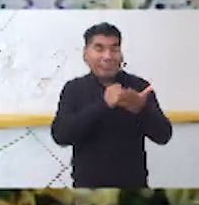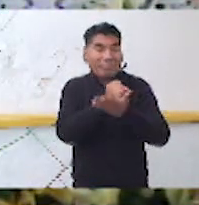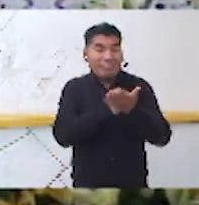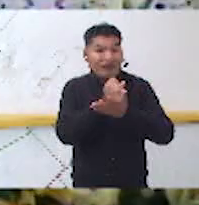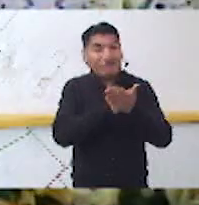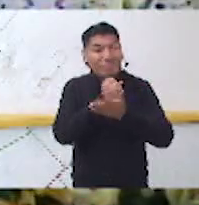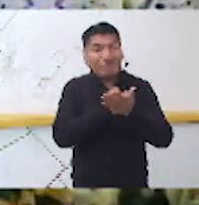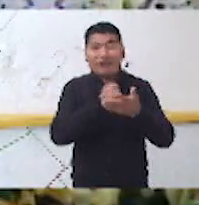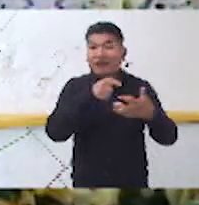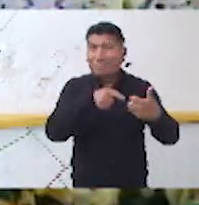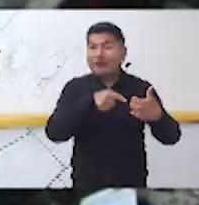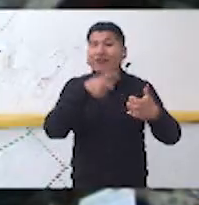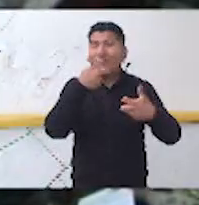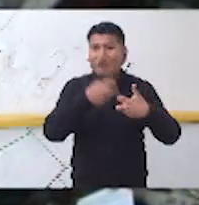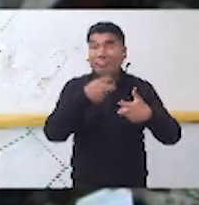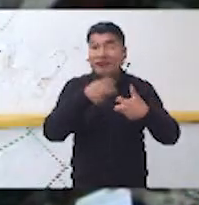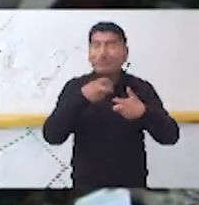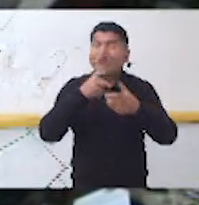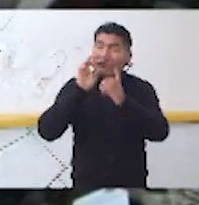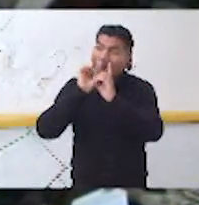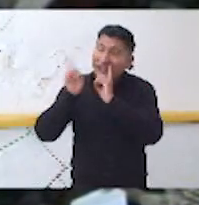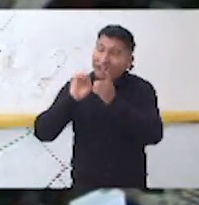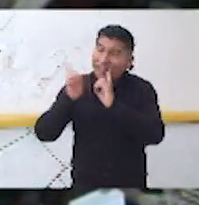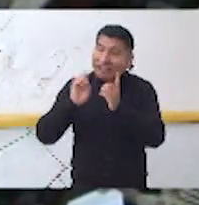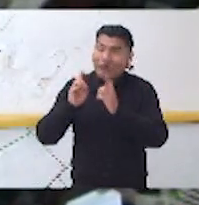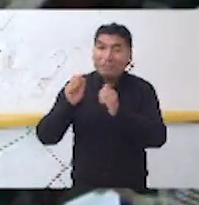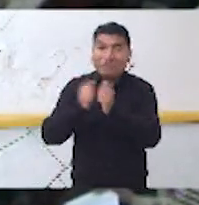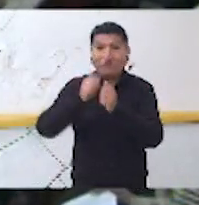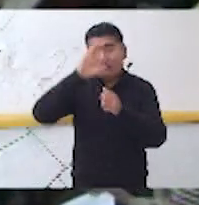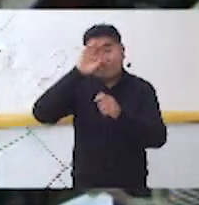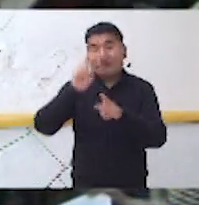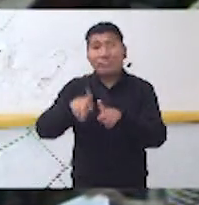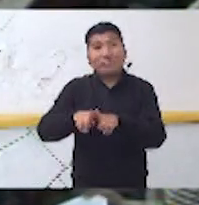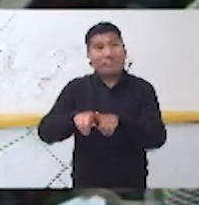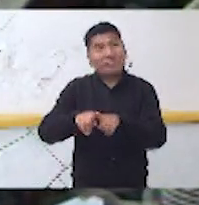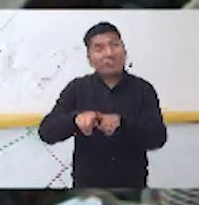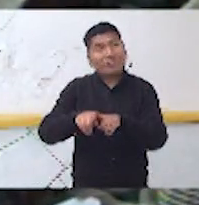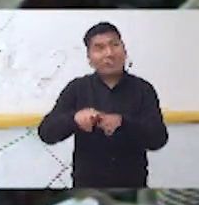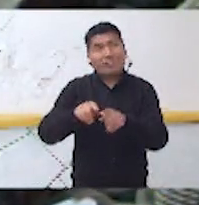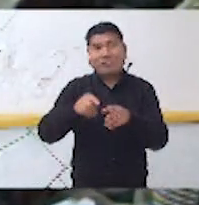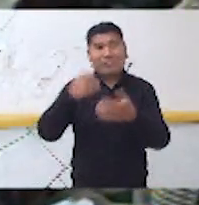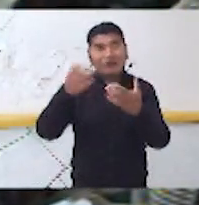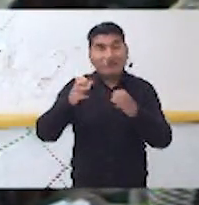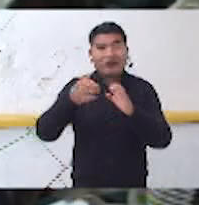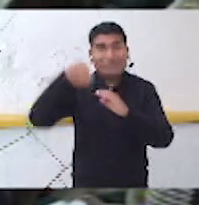y son incapaces de dialogar con sus hermanos y menos con Dios.